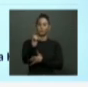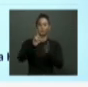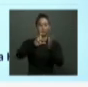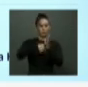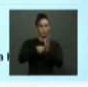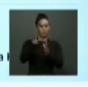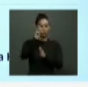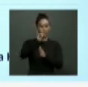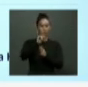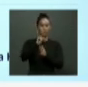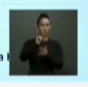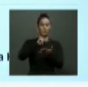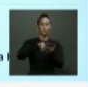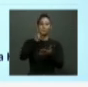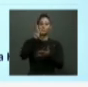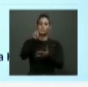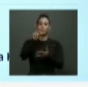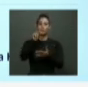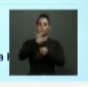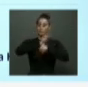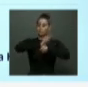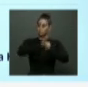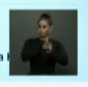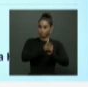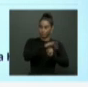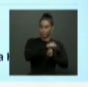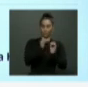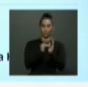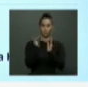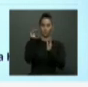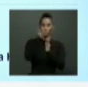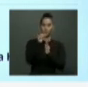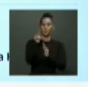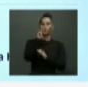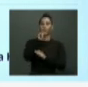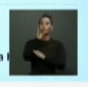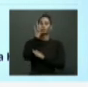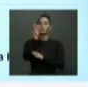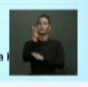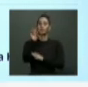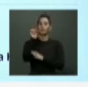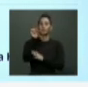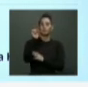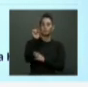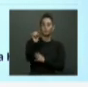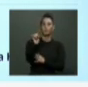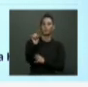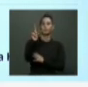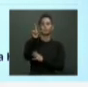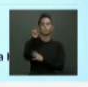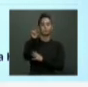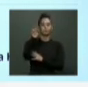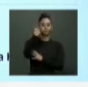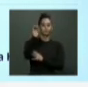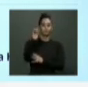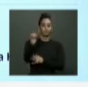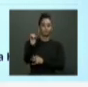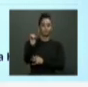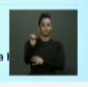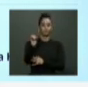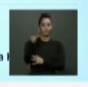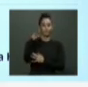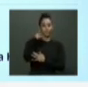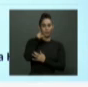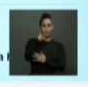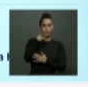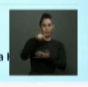nivel de viralidad o sea lo rápido que se puede contagiar ETS puede contagiar una persona y que diseminarse de manera mucho